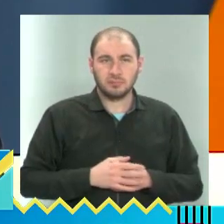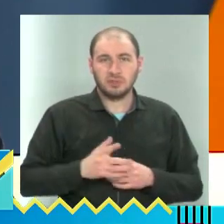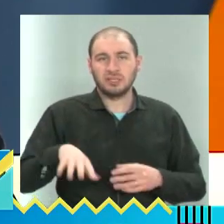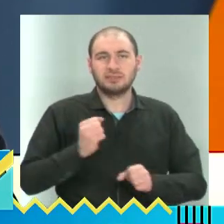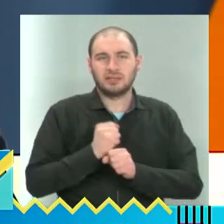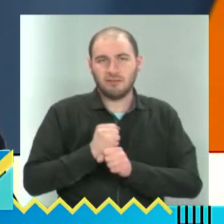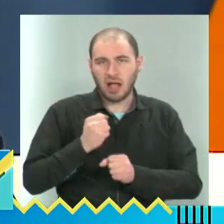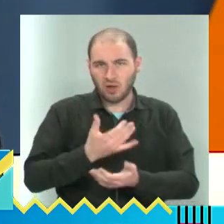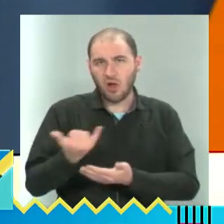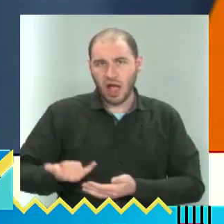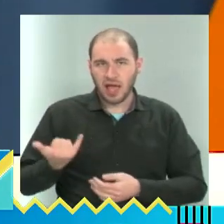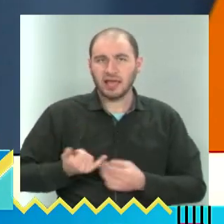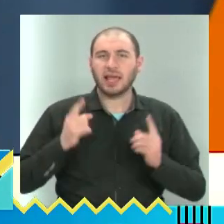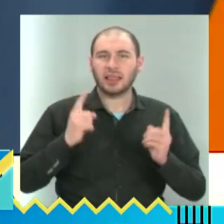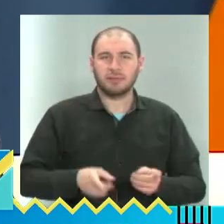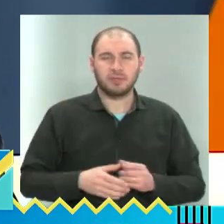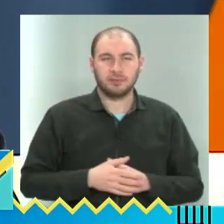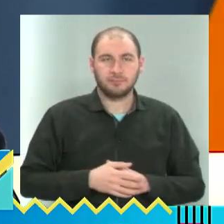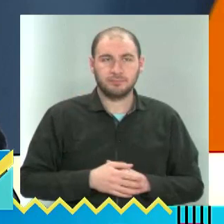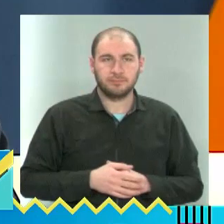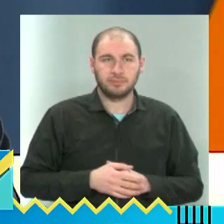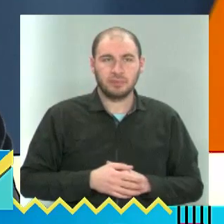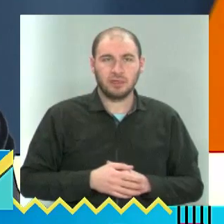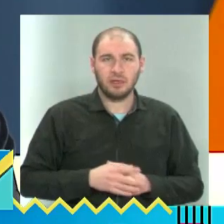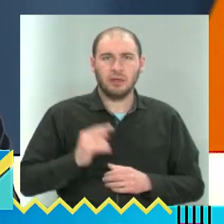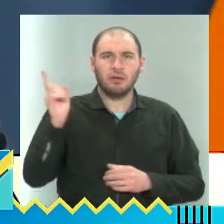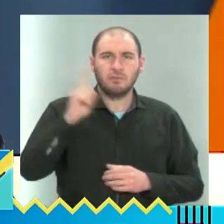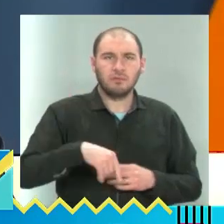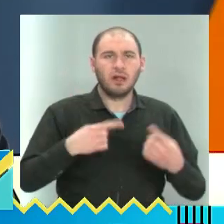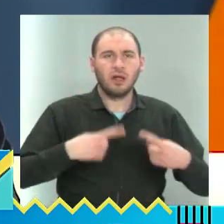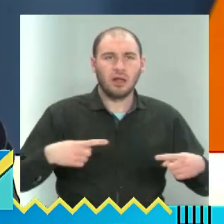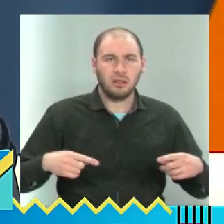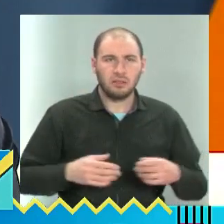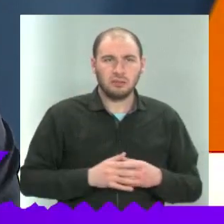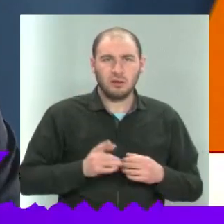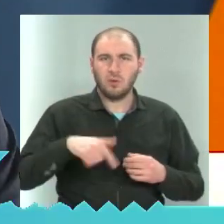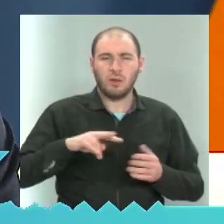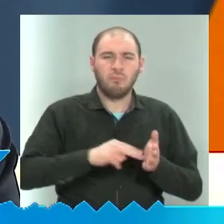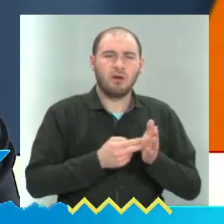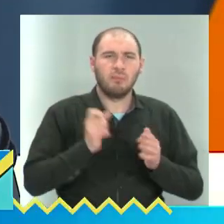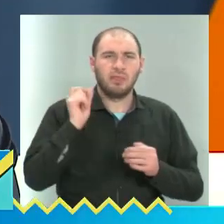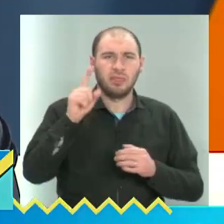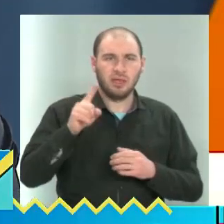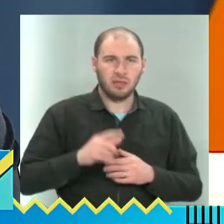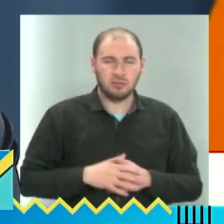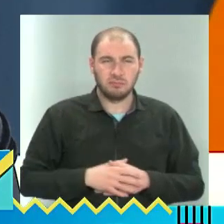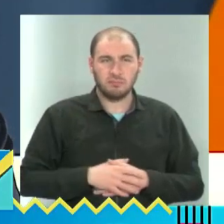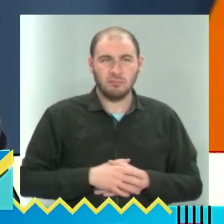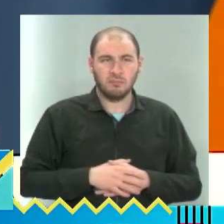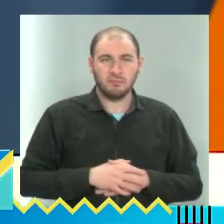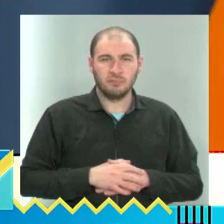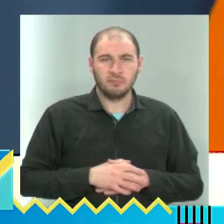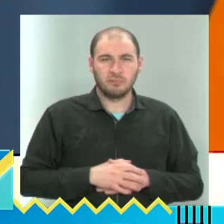de trabajo, digamos, y también un poco escapando, digamos, de una situación que ellos están atravesando particularmente allá. Y